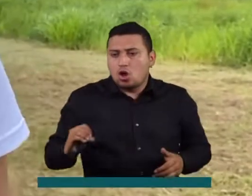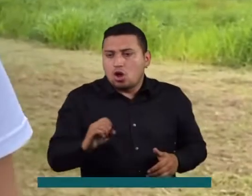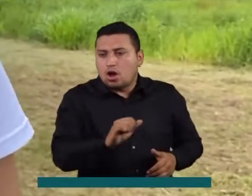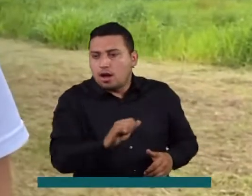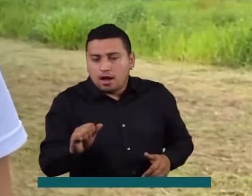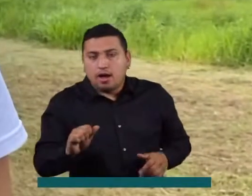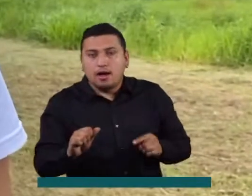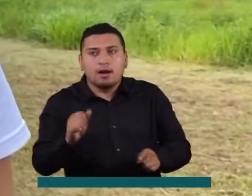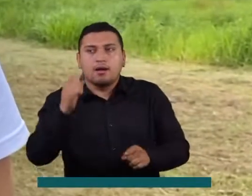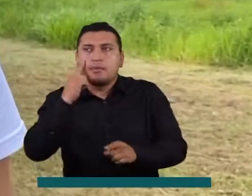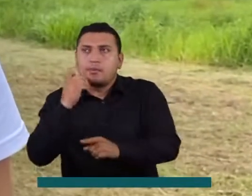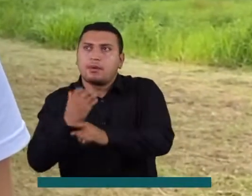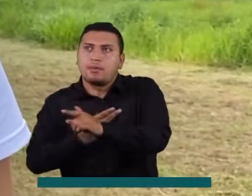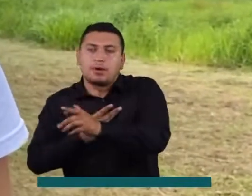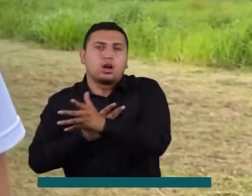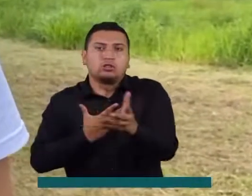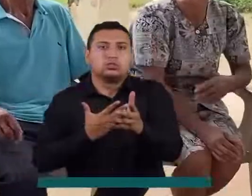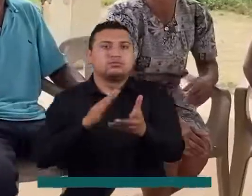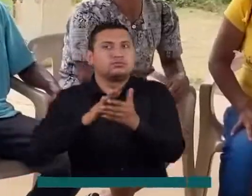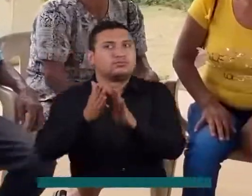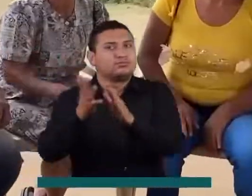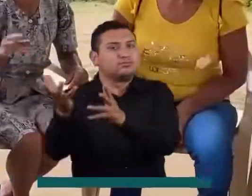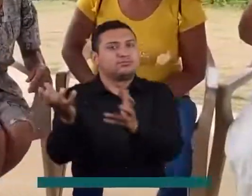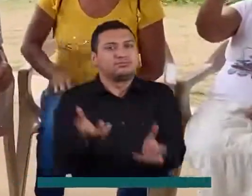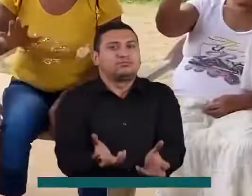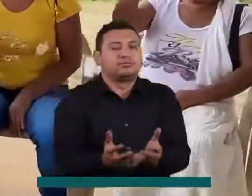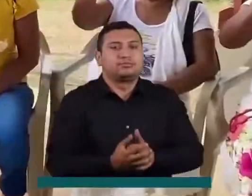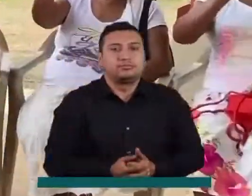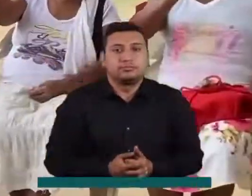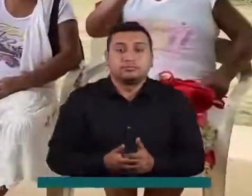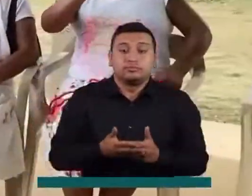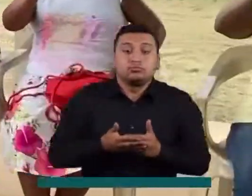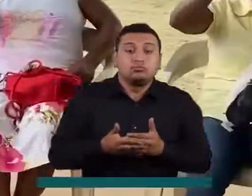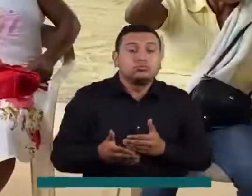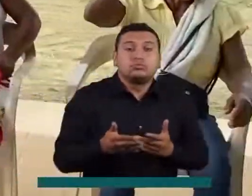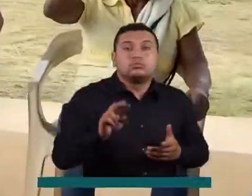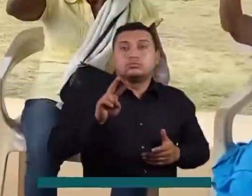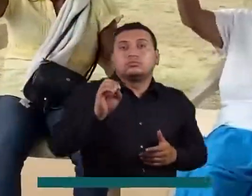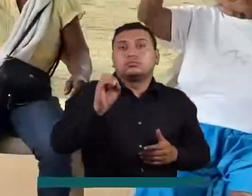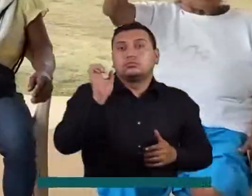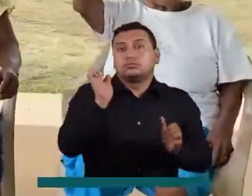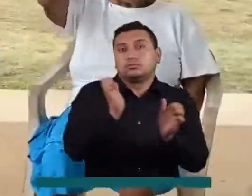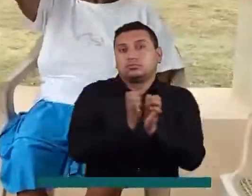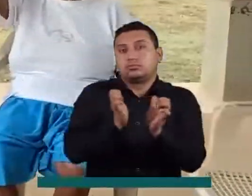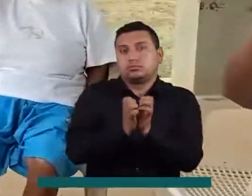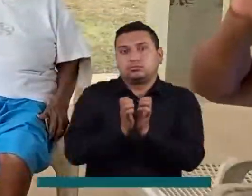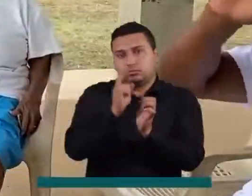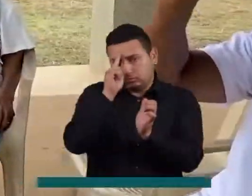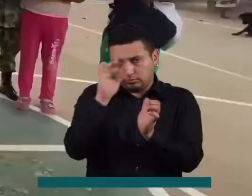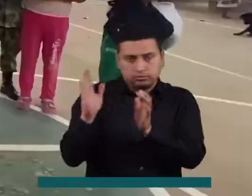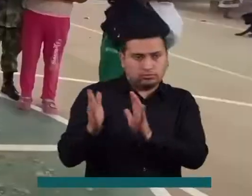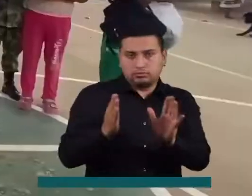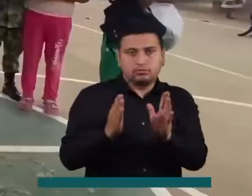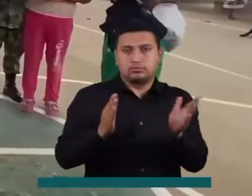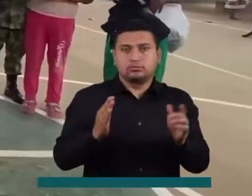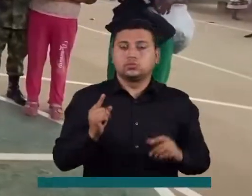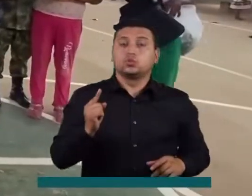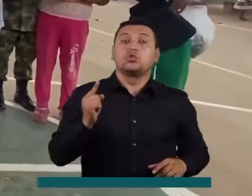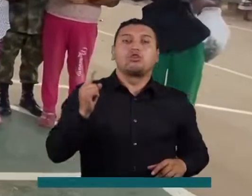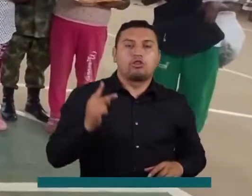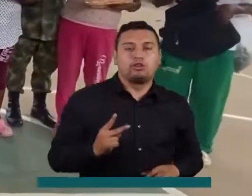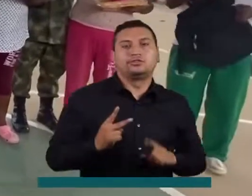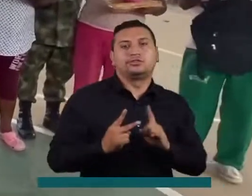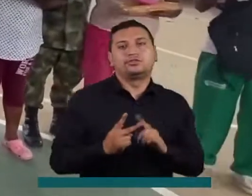población que nos acompañó en este día de hoy. Para el próximo 20 de mayo se tiene planeada una segunda jornada en la que se ofrecerán